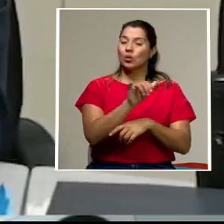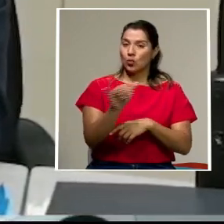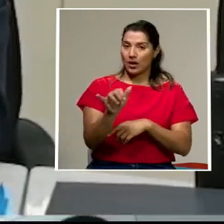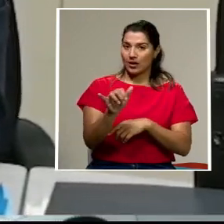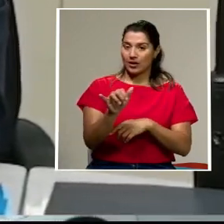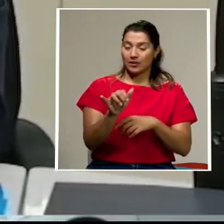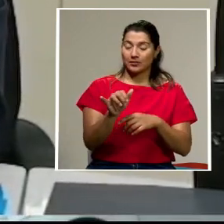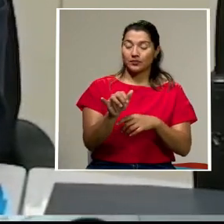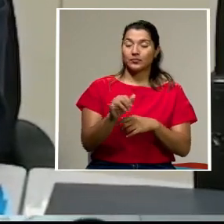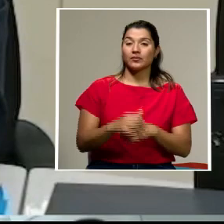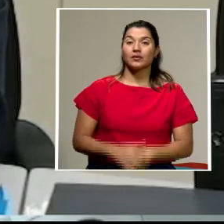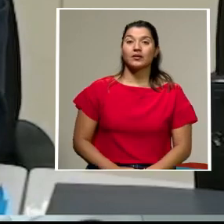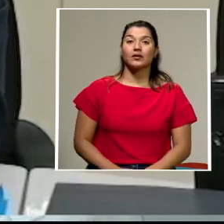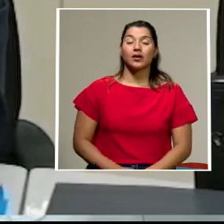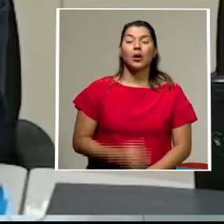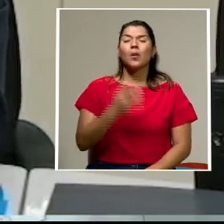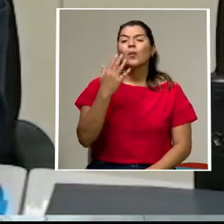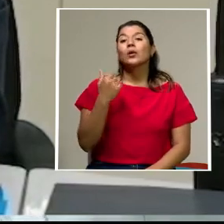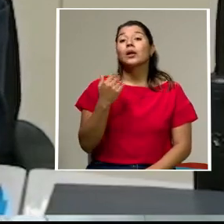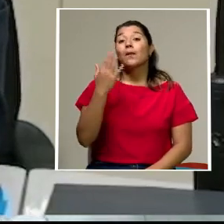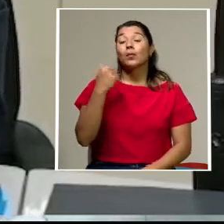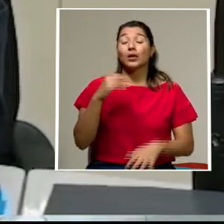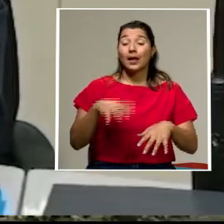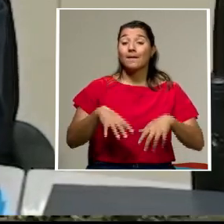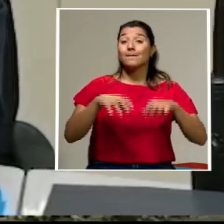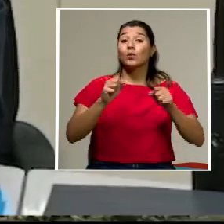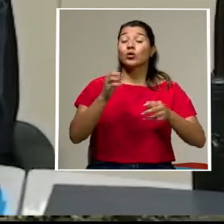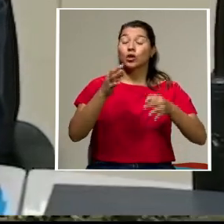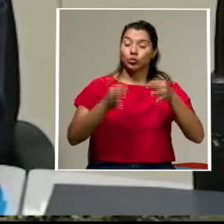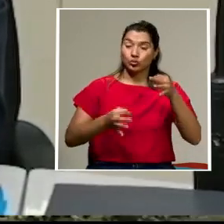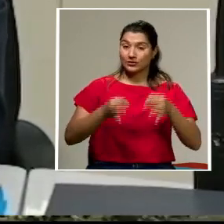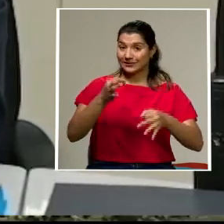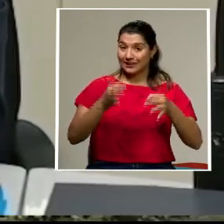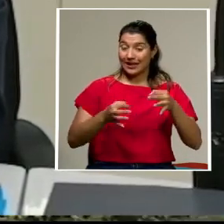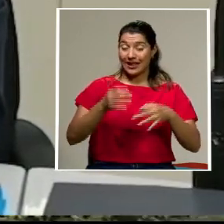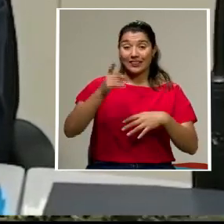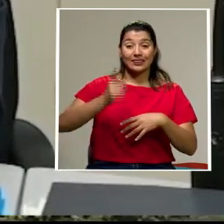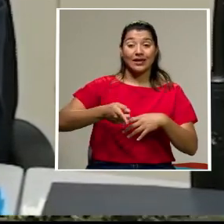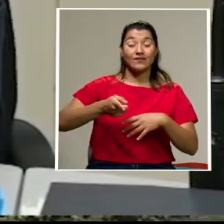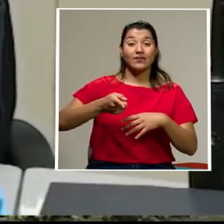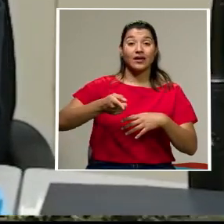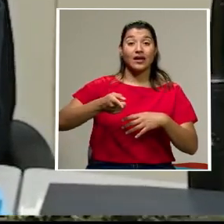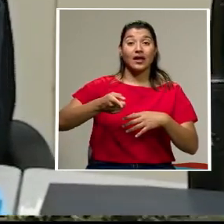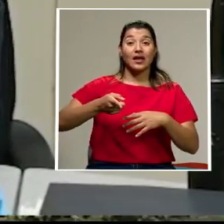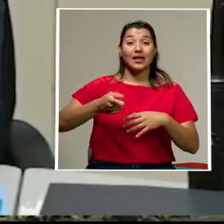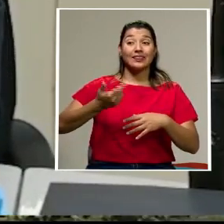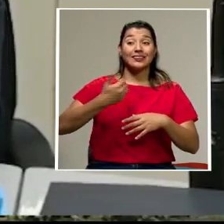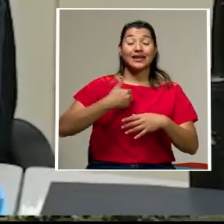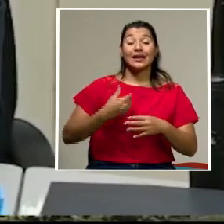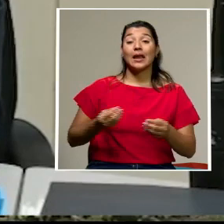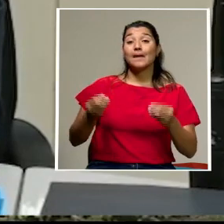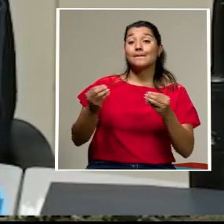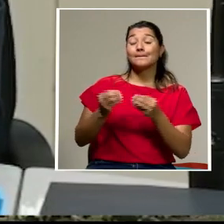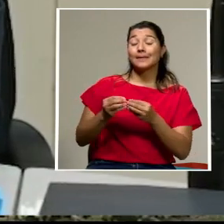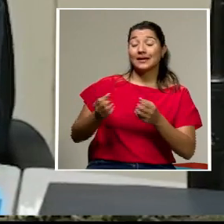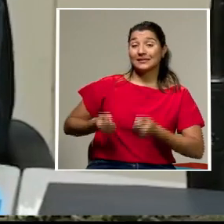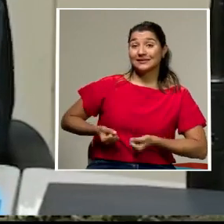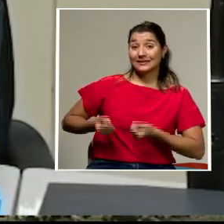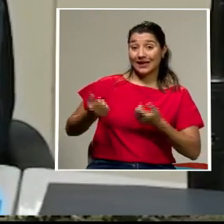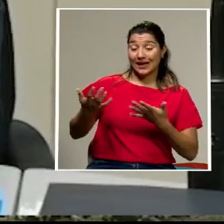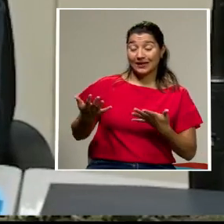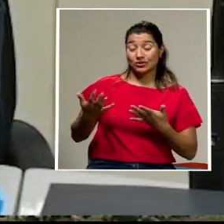su razón de ser debido a que el Poder Judicial debió aumentar el gasto en este